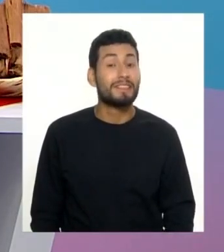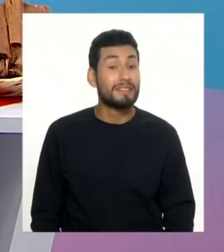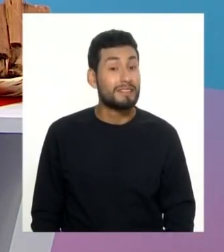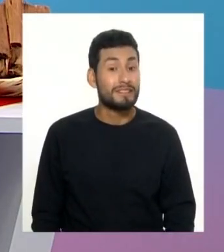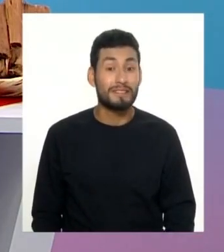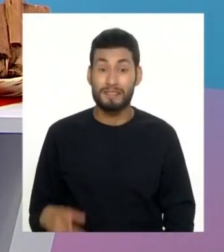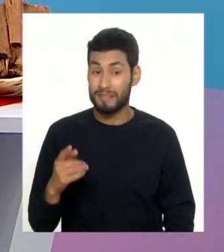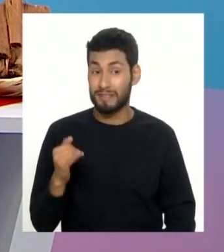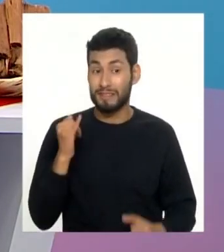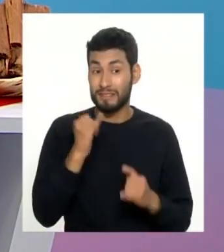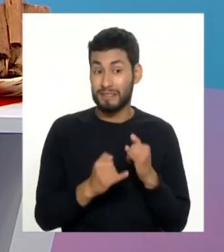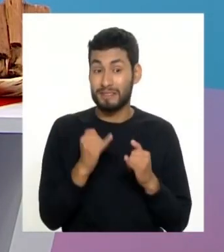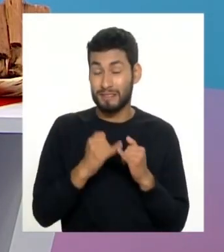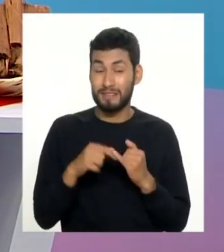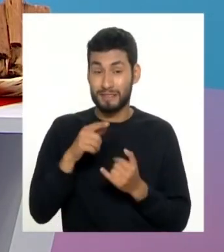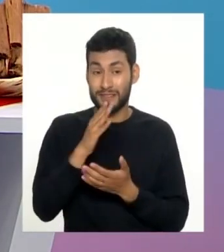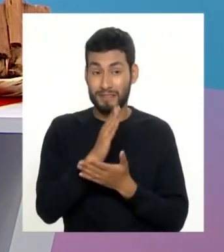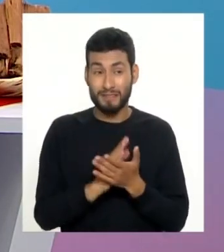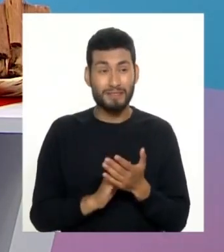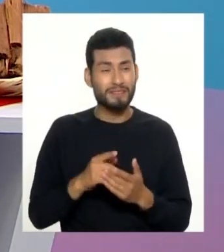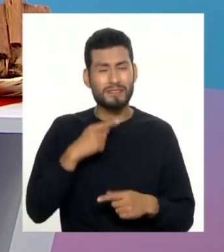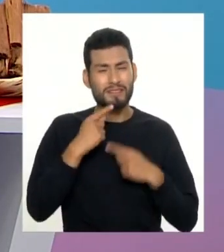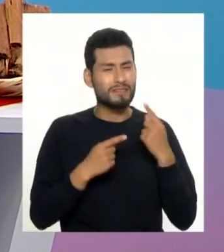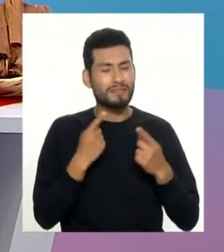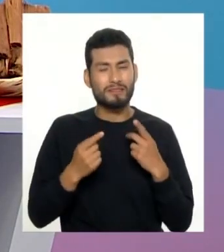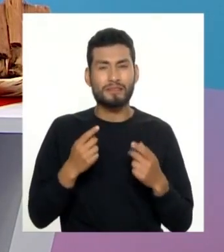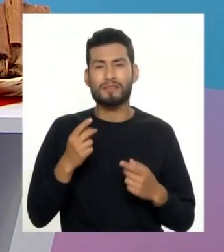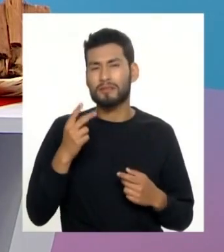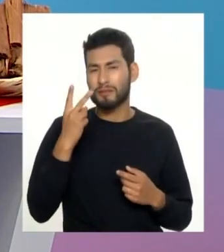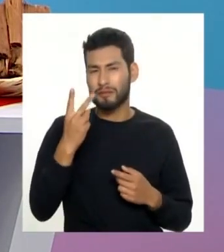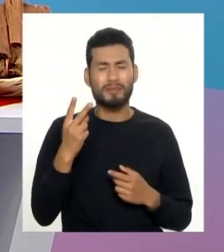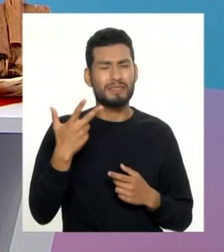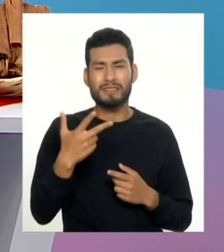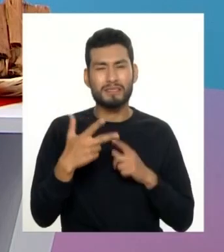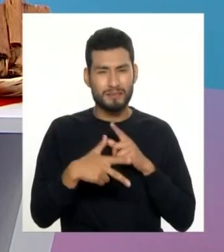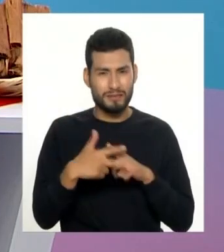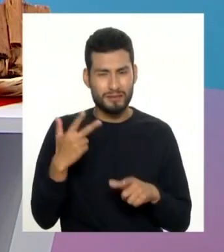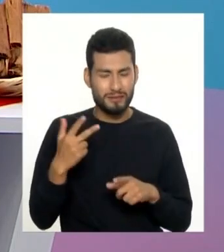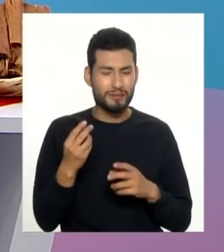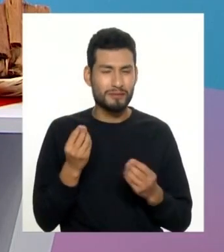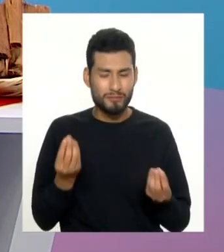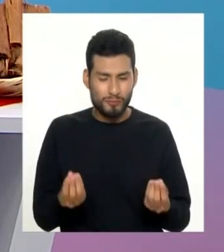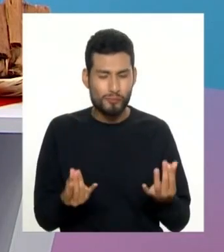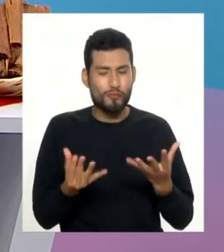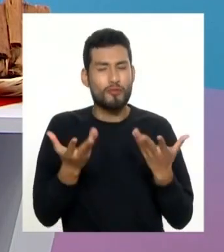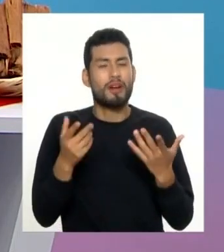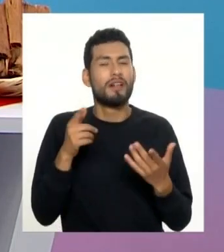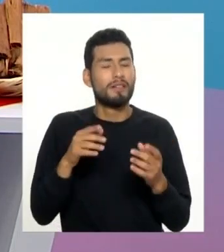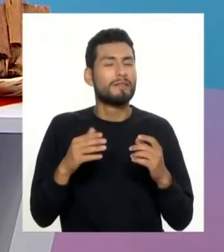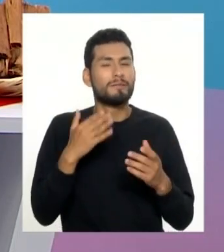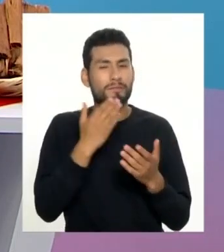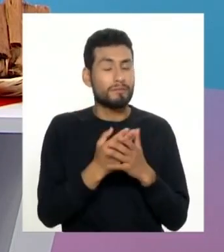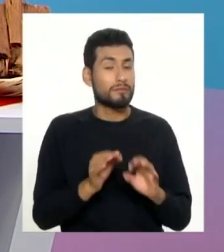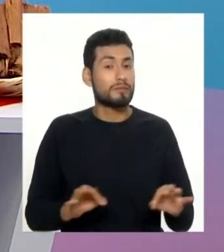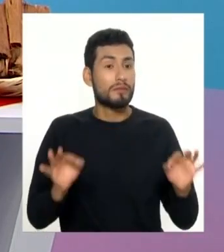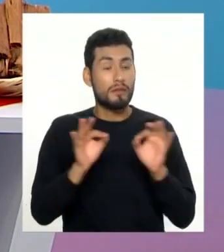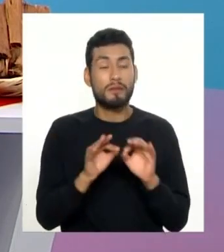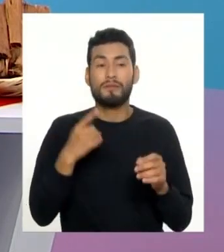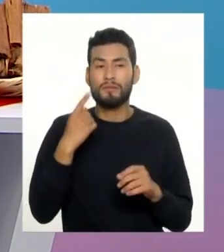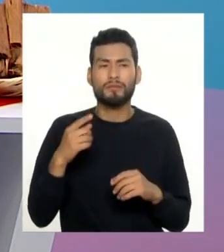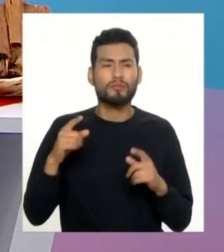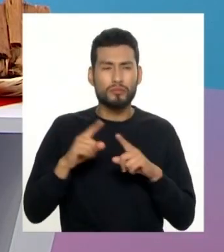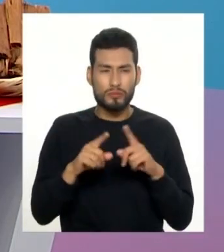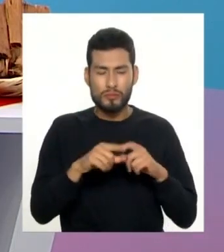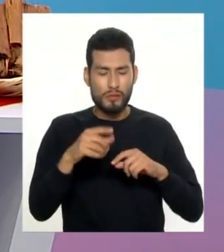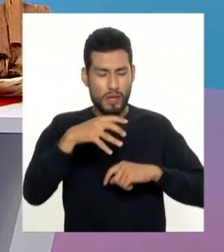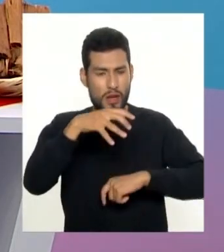ya para finalizar nuestro bloque vamos a hablar acerca de tres plantas, que son muy importantes para hacer algunos emplastos,